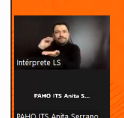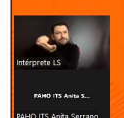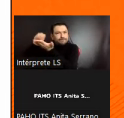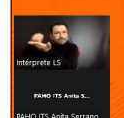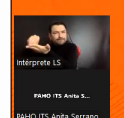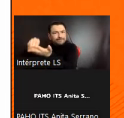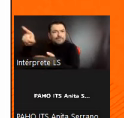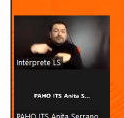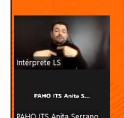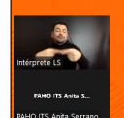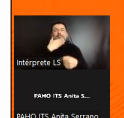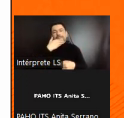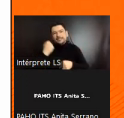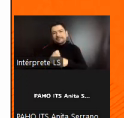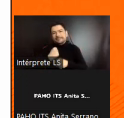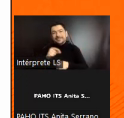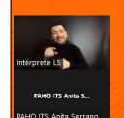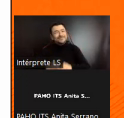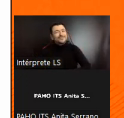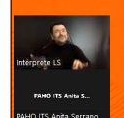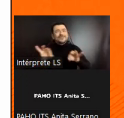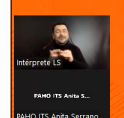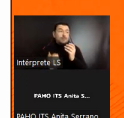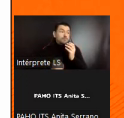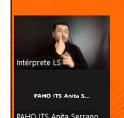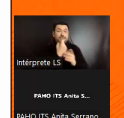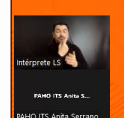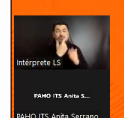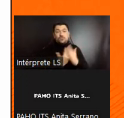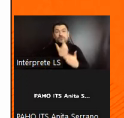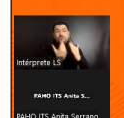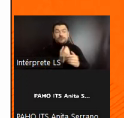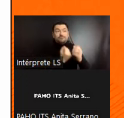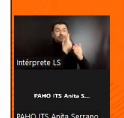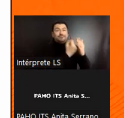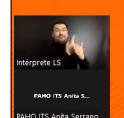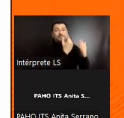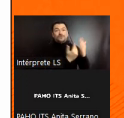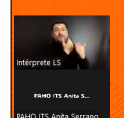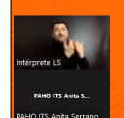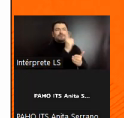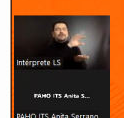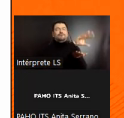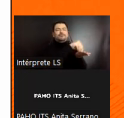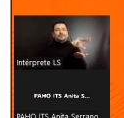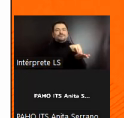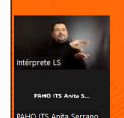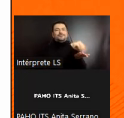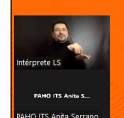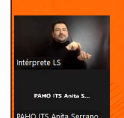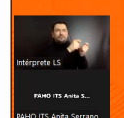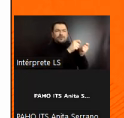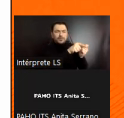a estar actualizándonos, los desastres seguirán sucediendo, necesitamos entender de qué se trata este cambio climático que toma